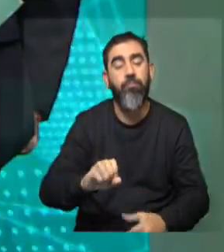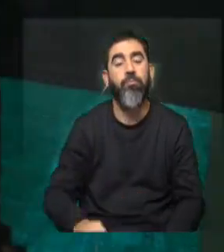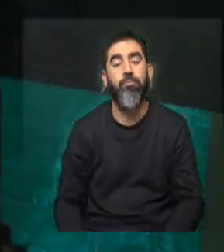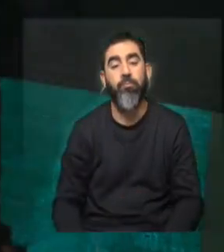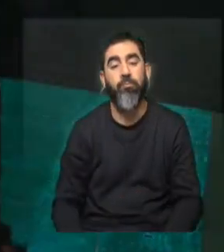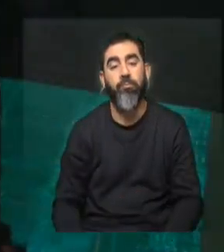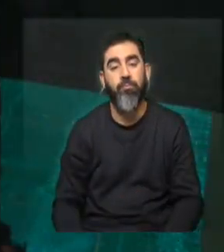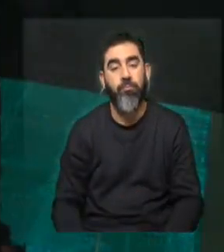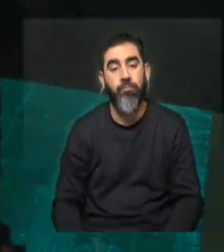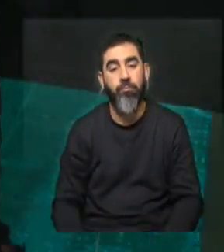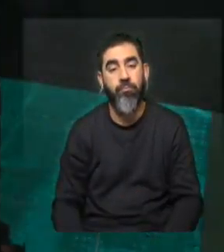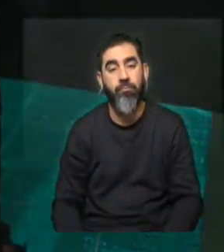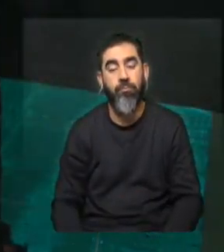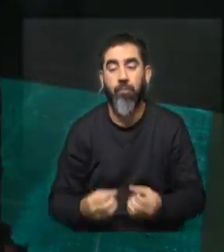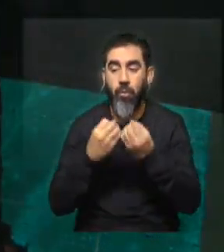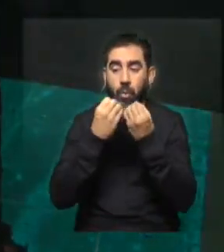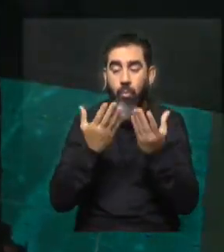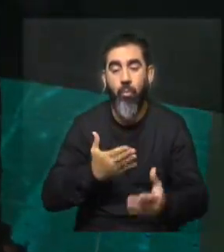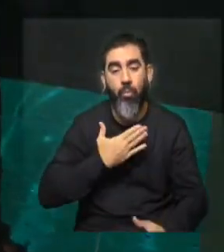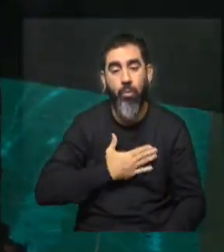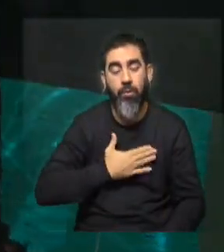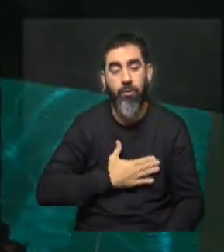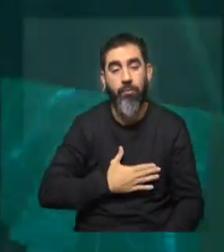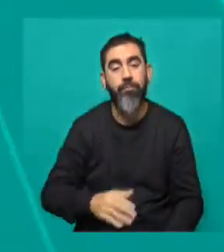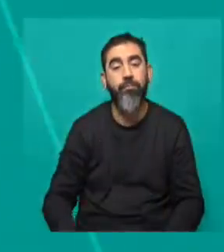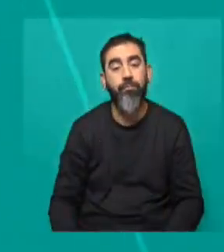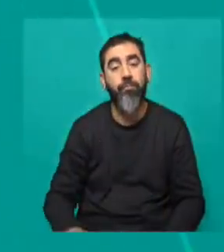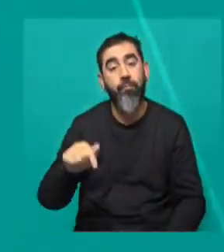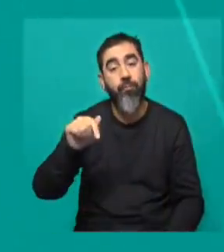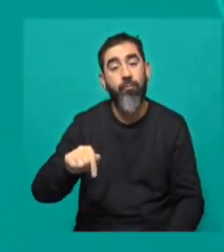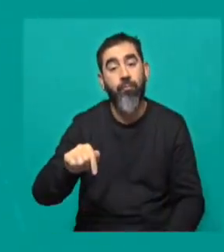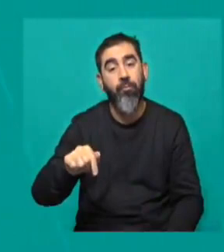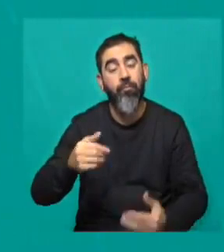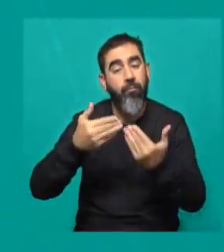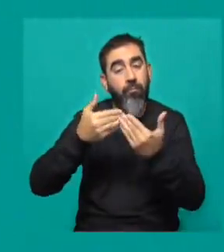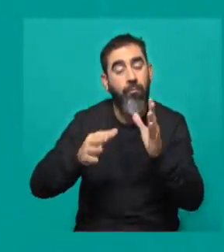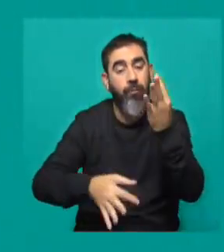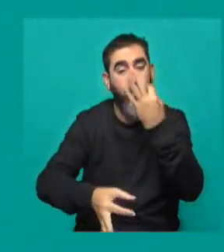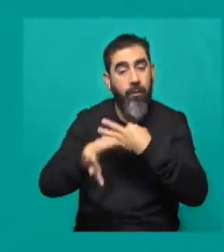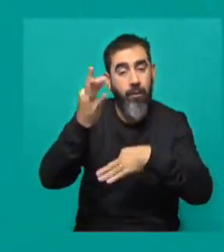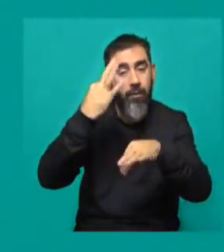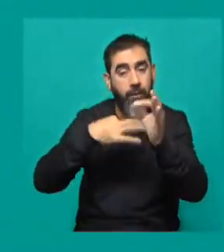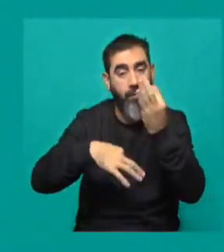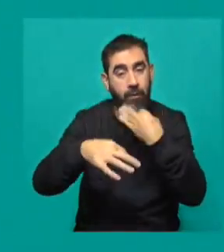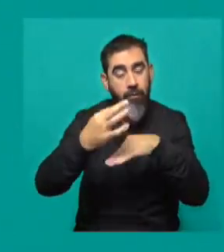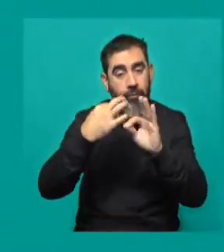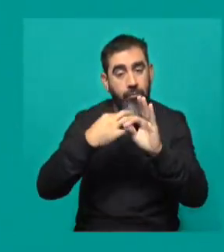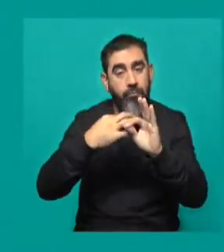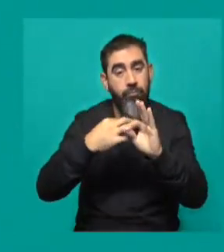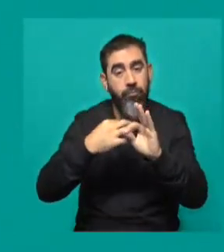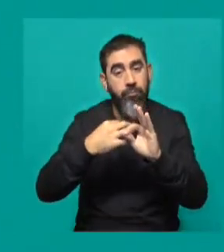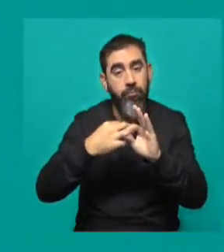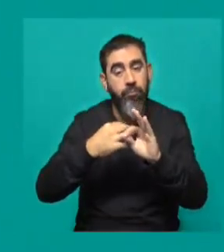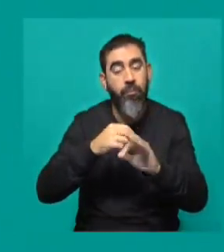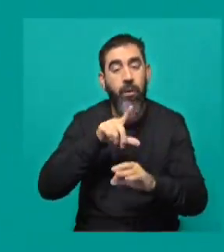me parece Hola cómo están compañeros un gusto estar con ustedes Así es hoy venimos con un estreno teatral muy particular estamos hablando